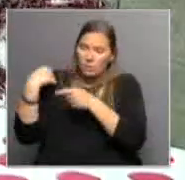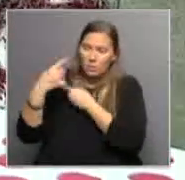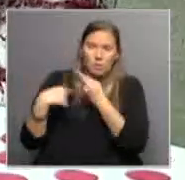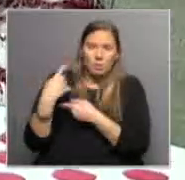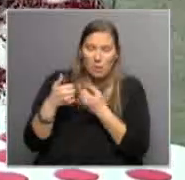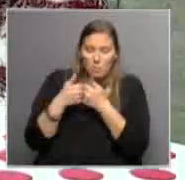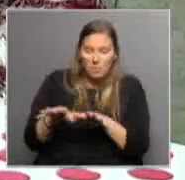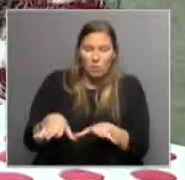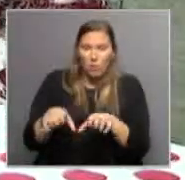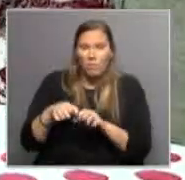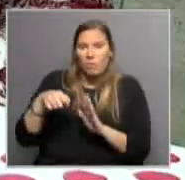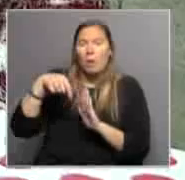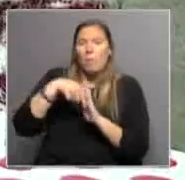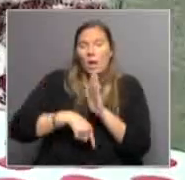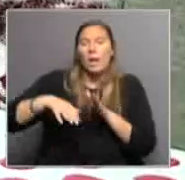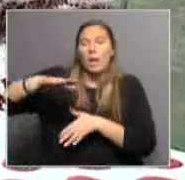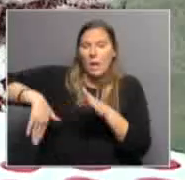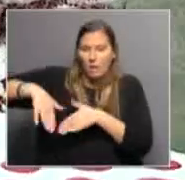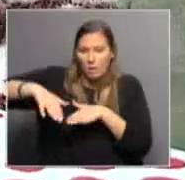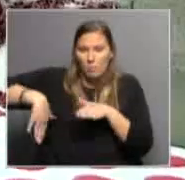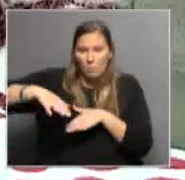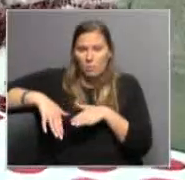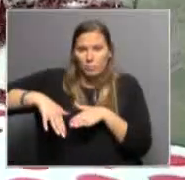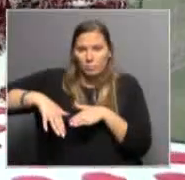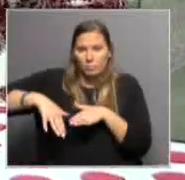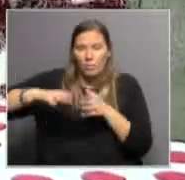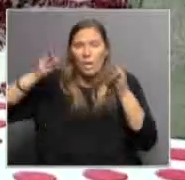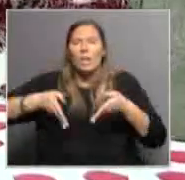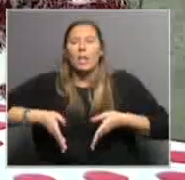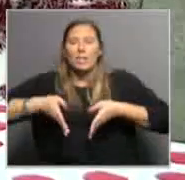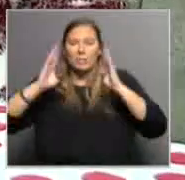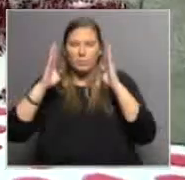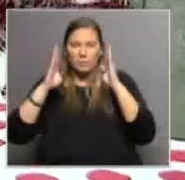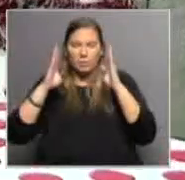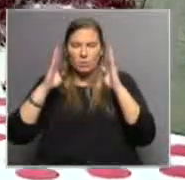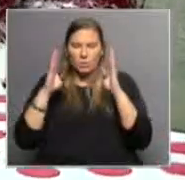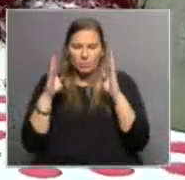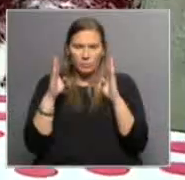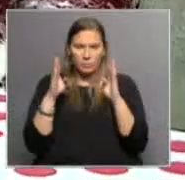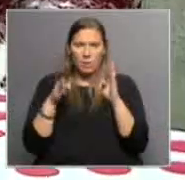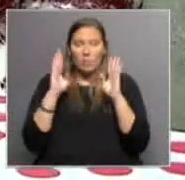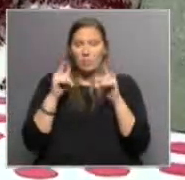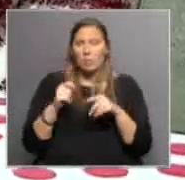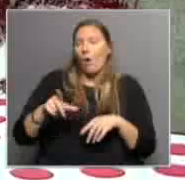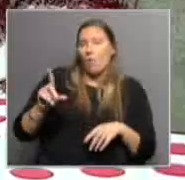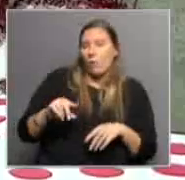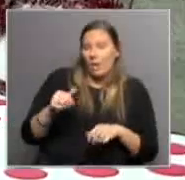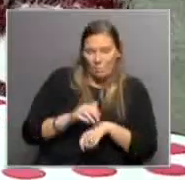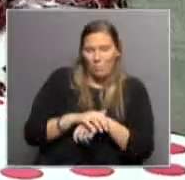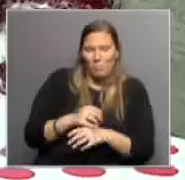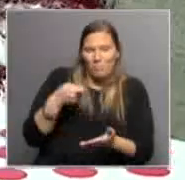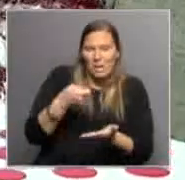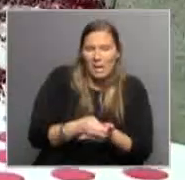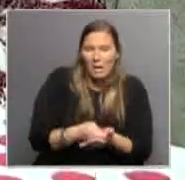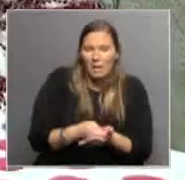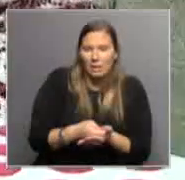historia en Palermo y Sur, en edificios que eran económicos para ese momento y